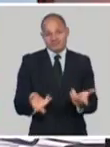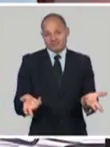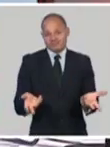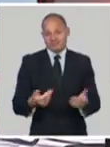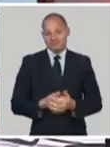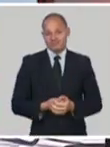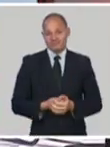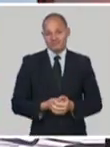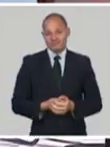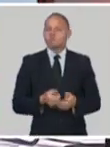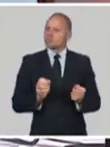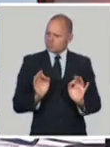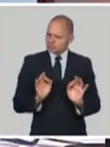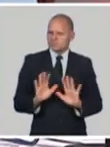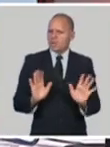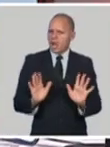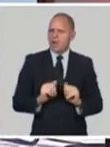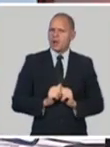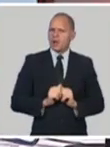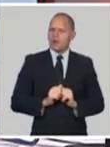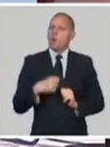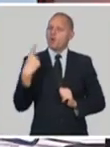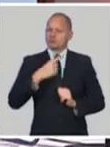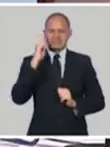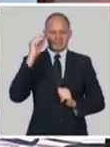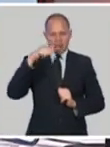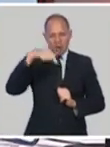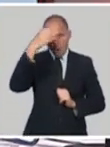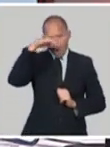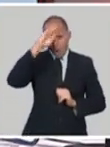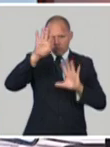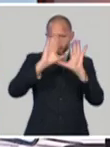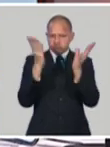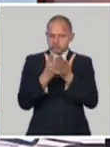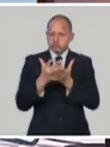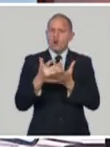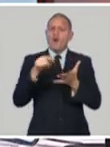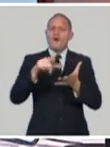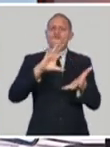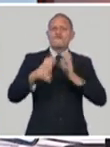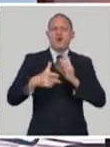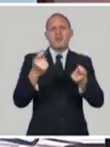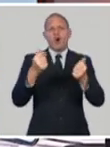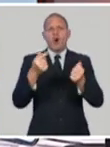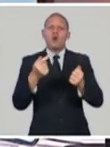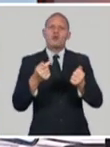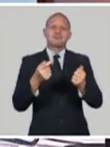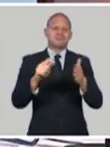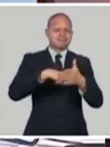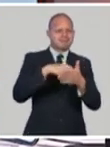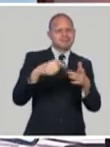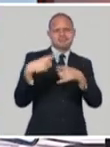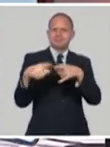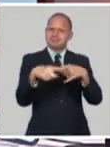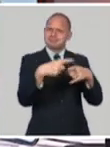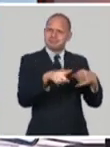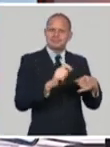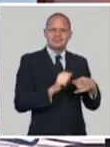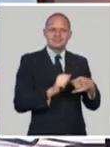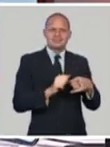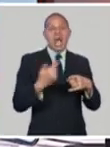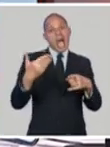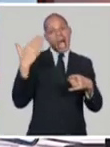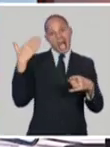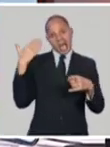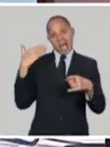el propio modelo económico, la actualización del modelo que ha cogido cuerpo en la estrategia económica y social, de la manera que